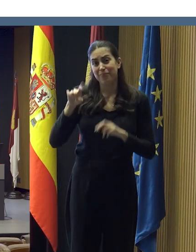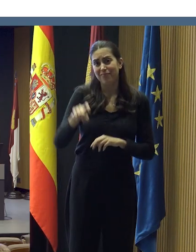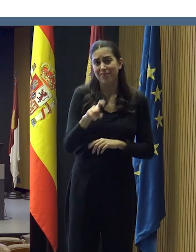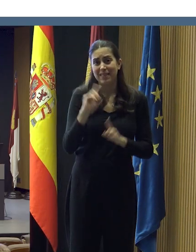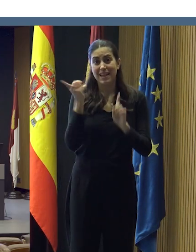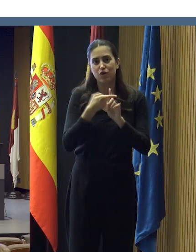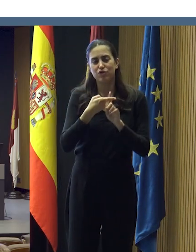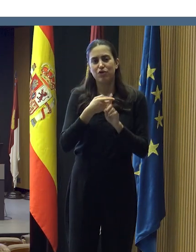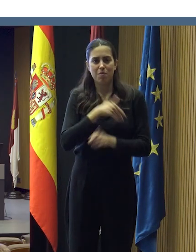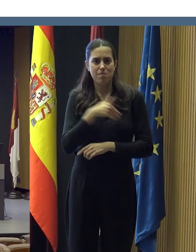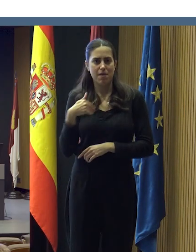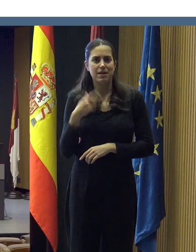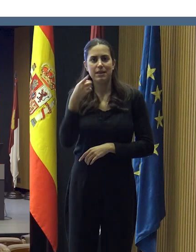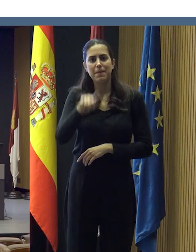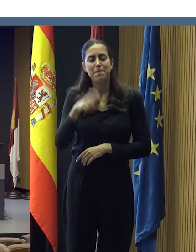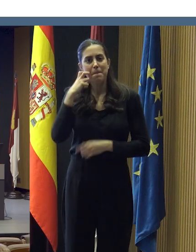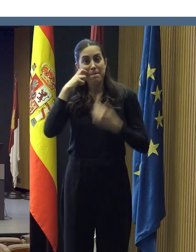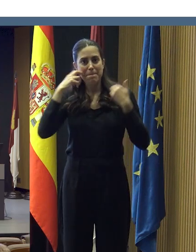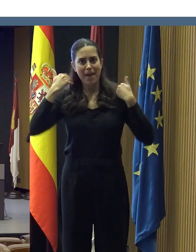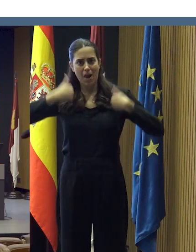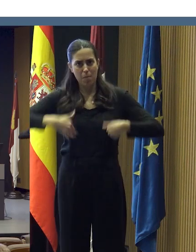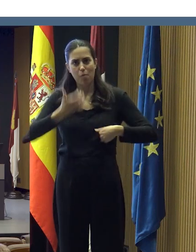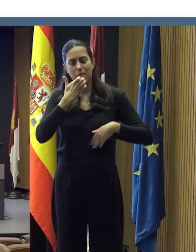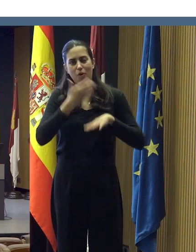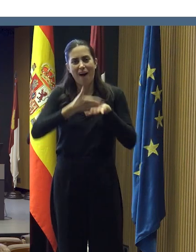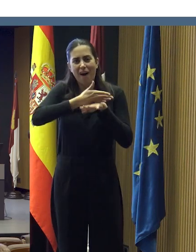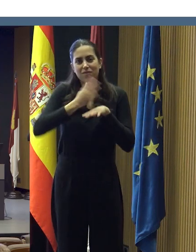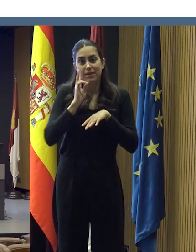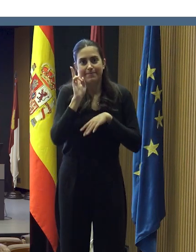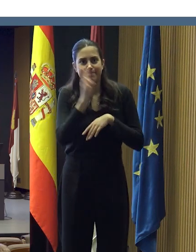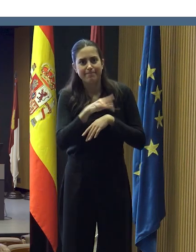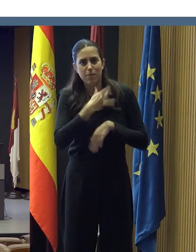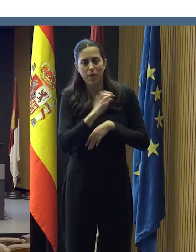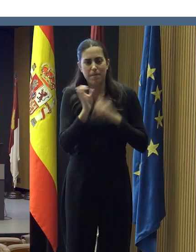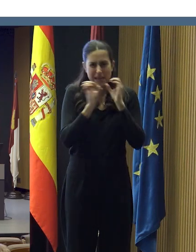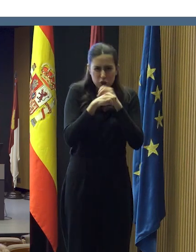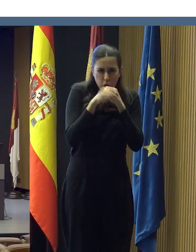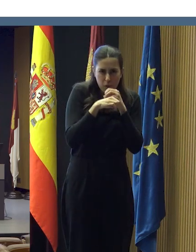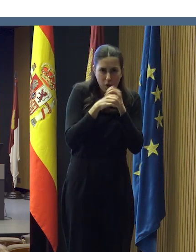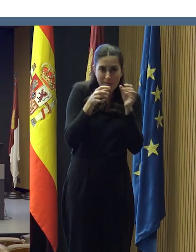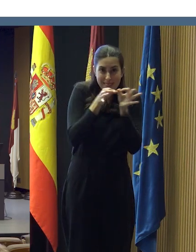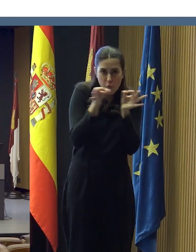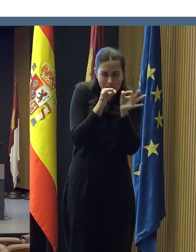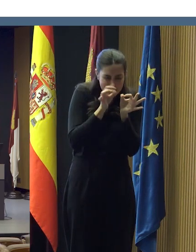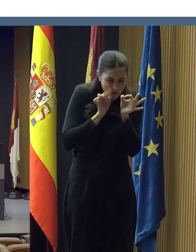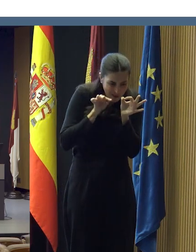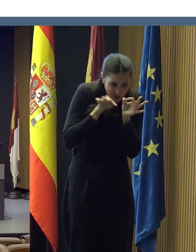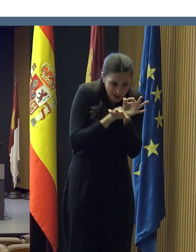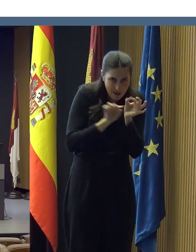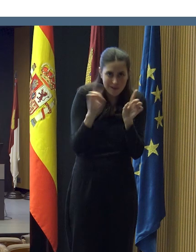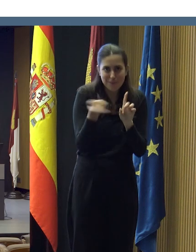mama. Y eso también pasa con los cánceres de piel, que también se pueden ver a través de microscopios que son capaces de ver las células y si están